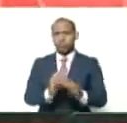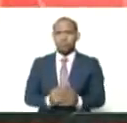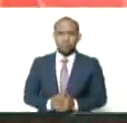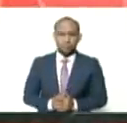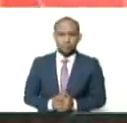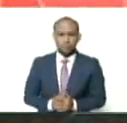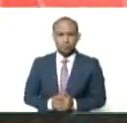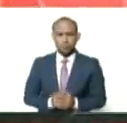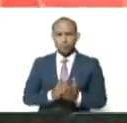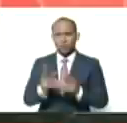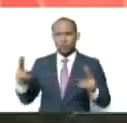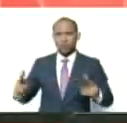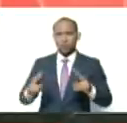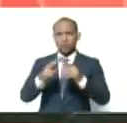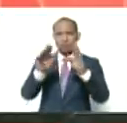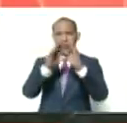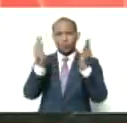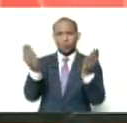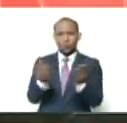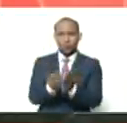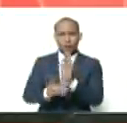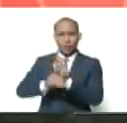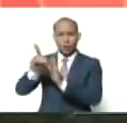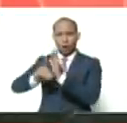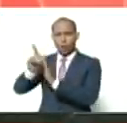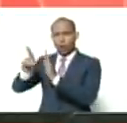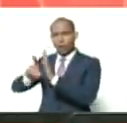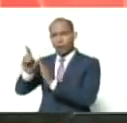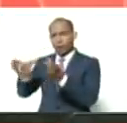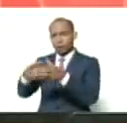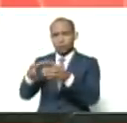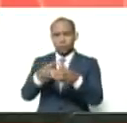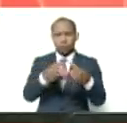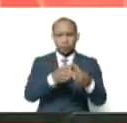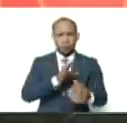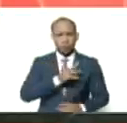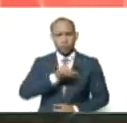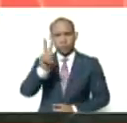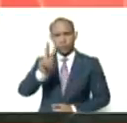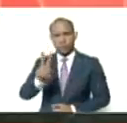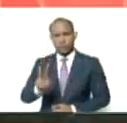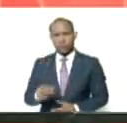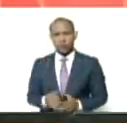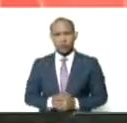en los encuentros mundiales que se estaban desarrollando por sectores en Venezuela.